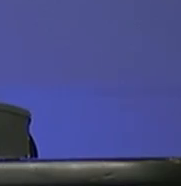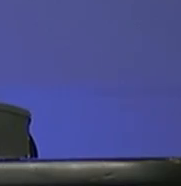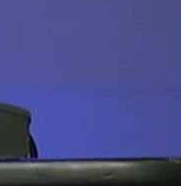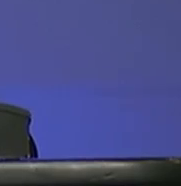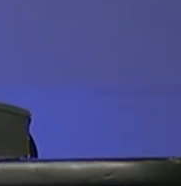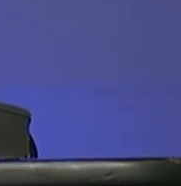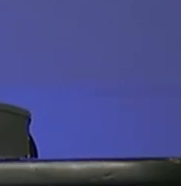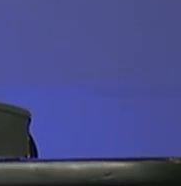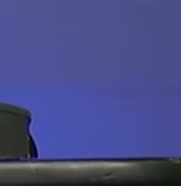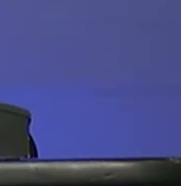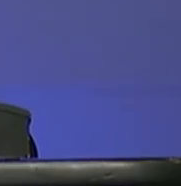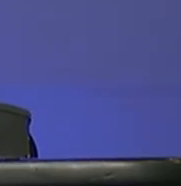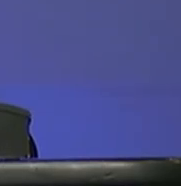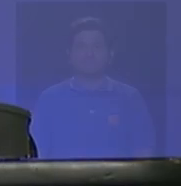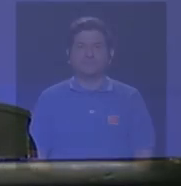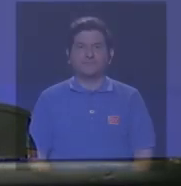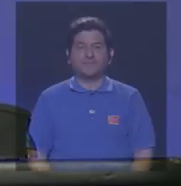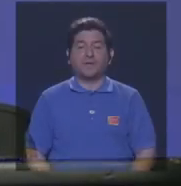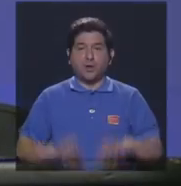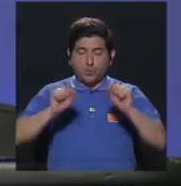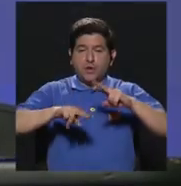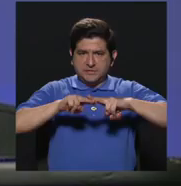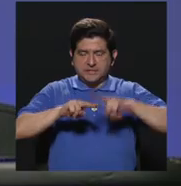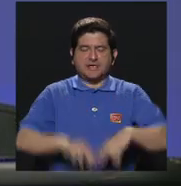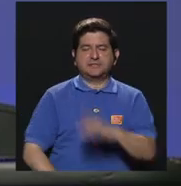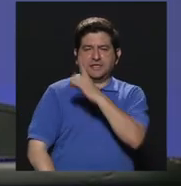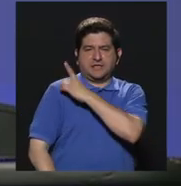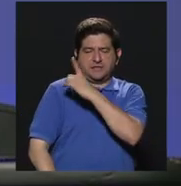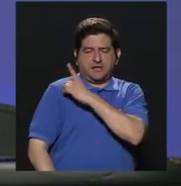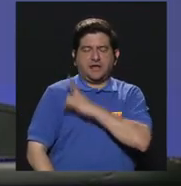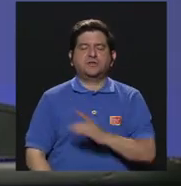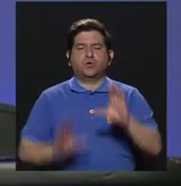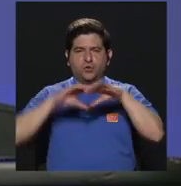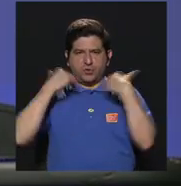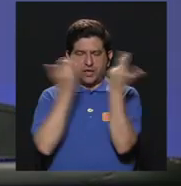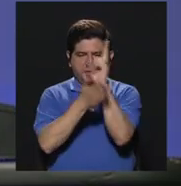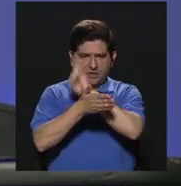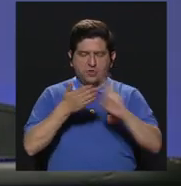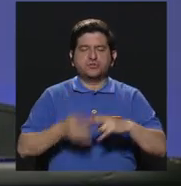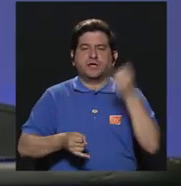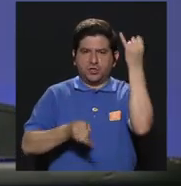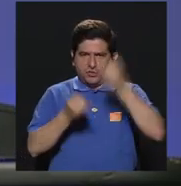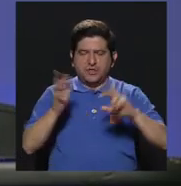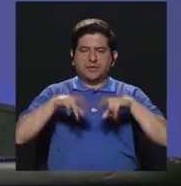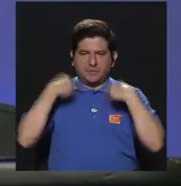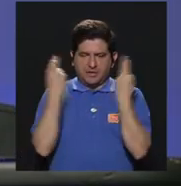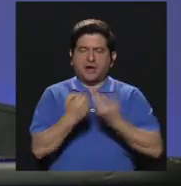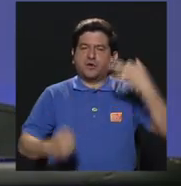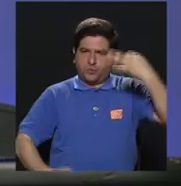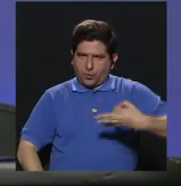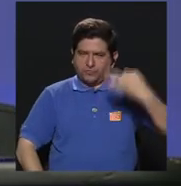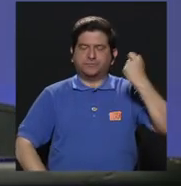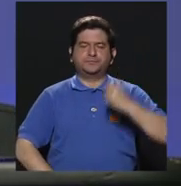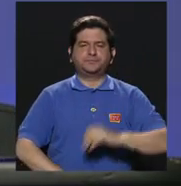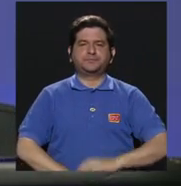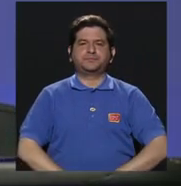Sentarse. La señora directora del Consejo Universitario procederá a clausurar esta sesión solemne.